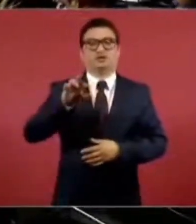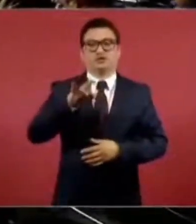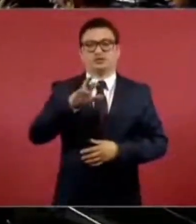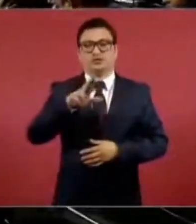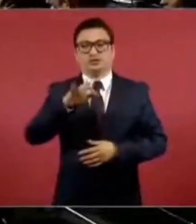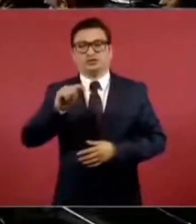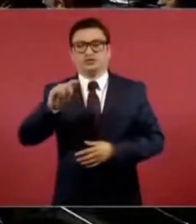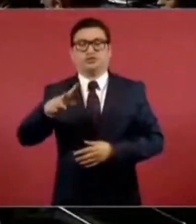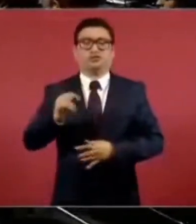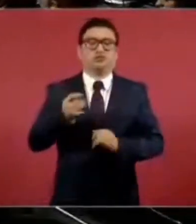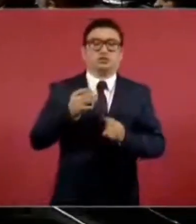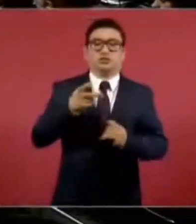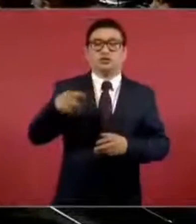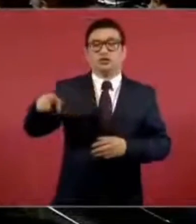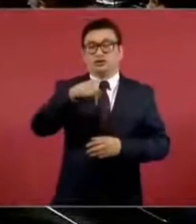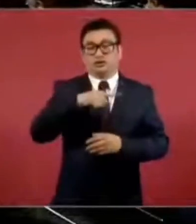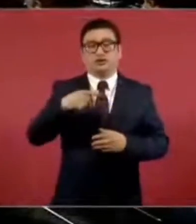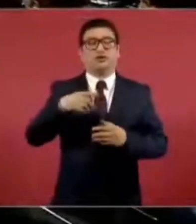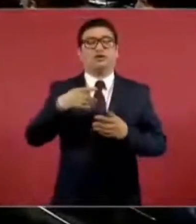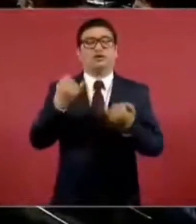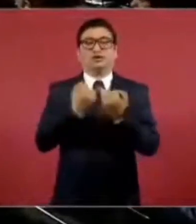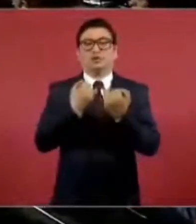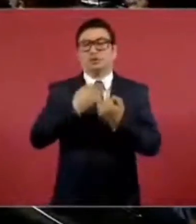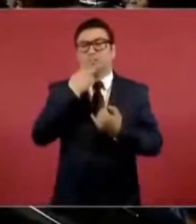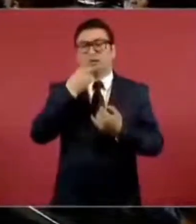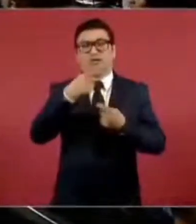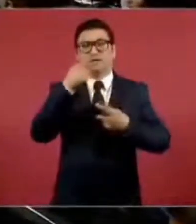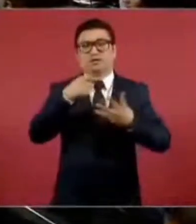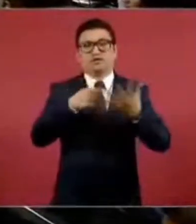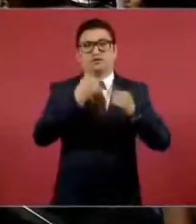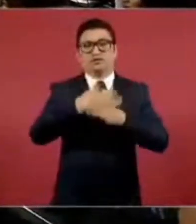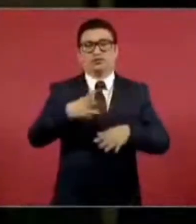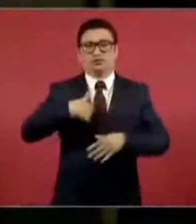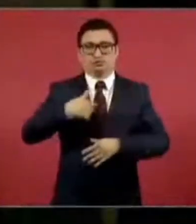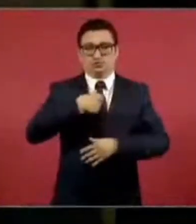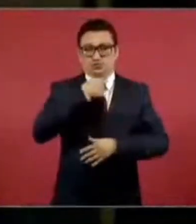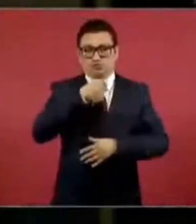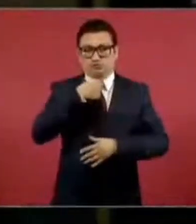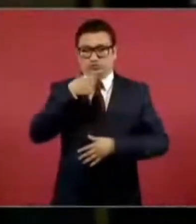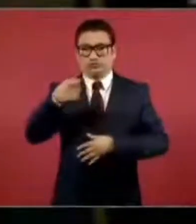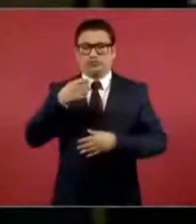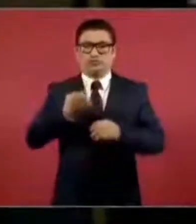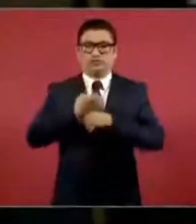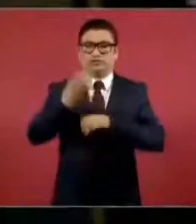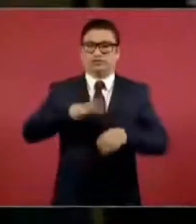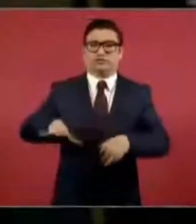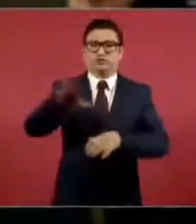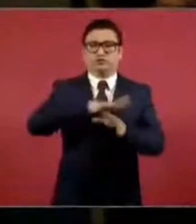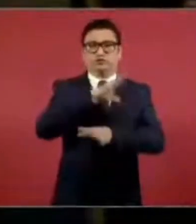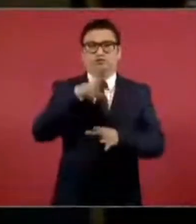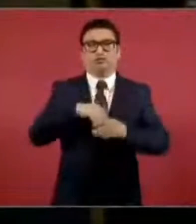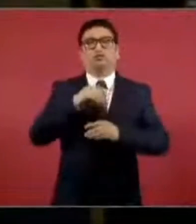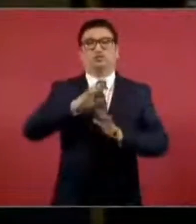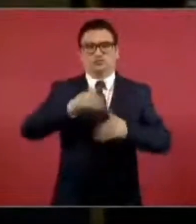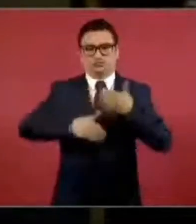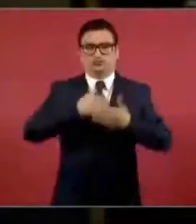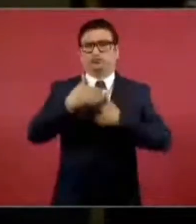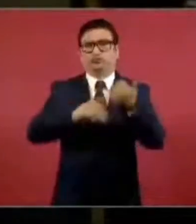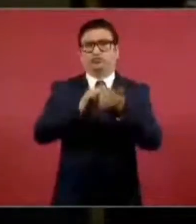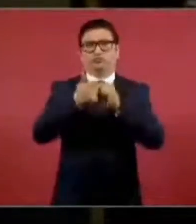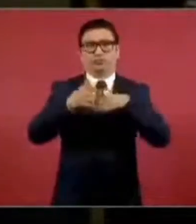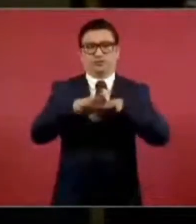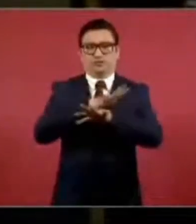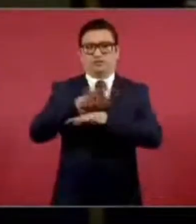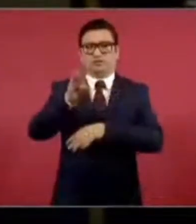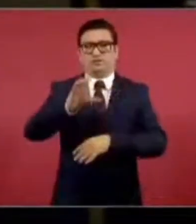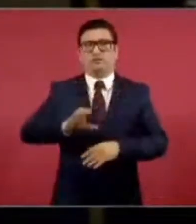se dice mucho de Baja California se dice mucho de Tijuana yo soy un reportero que recorre todo el estado le puedo decir que se ha transformado prácticamente Baja